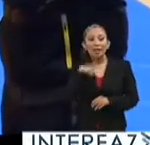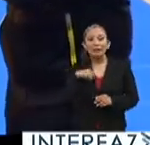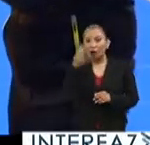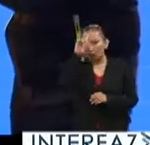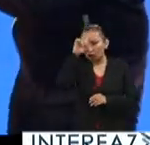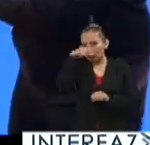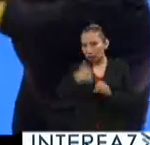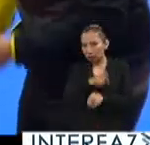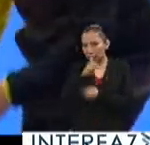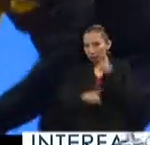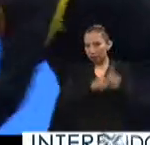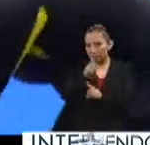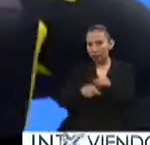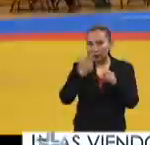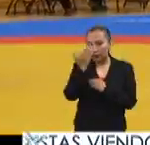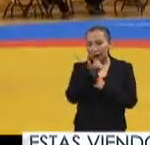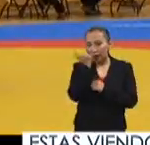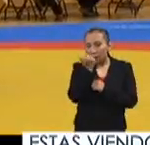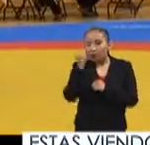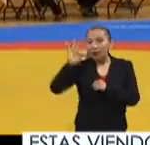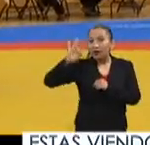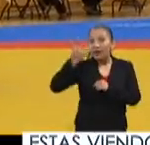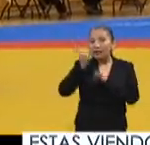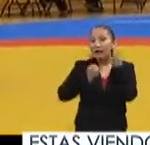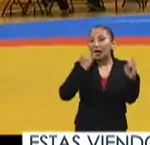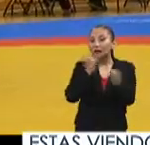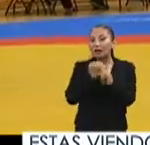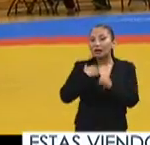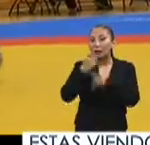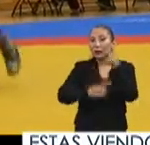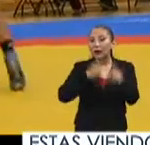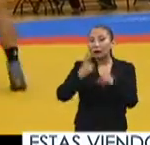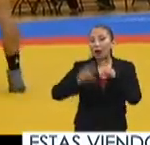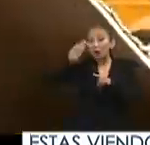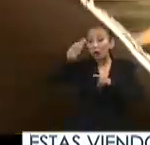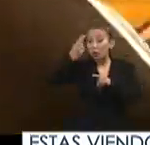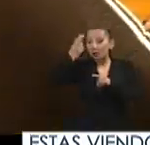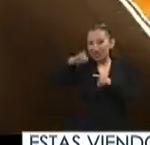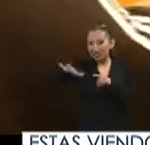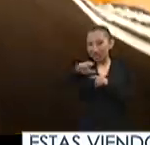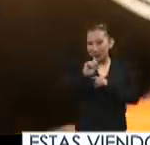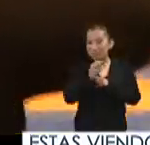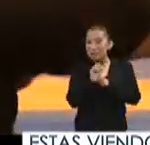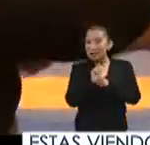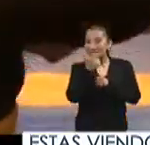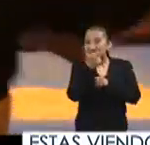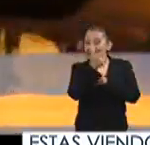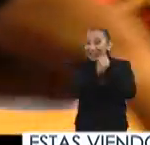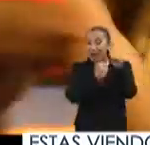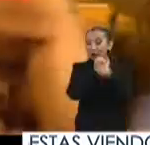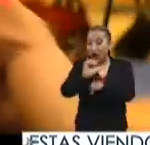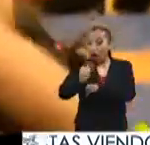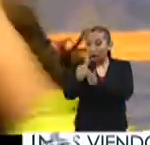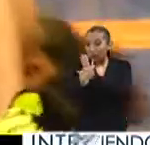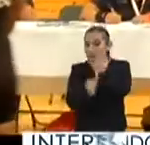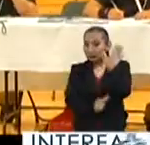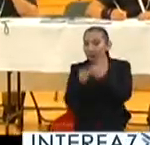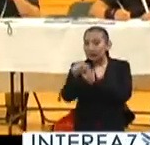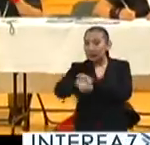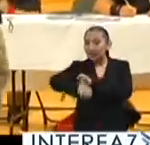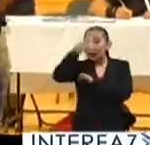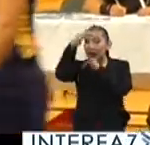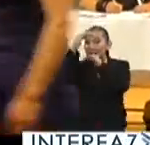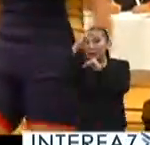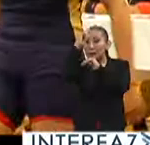el Consejo Nacional de Deporte Estudiantil y la Federación Internacional de Deportes Universitarios, 27 años y 11 meses es la